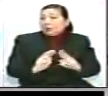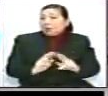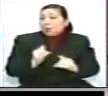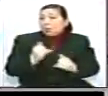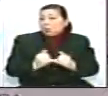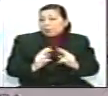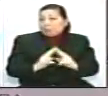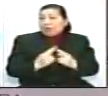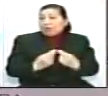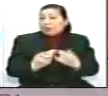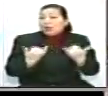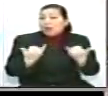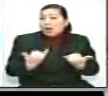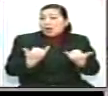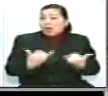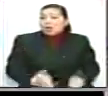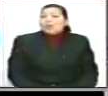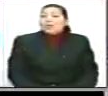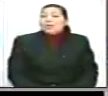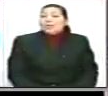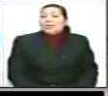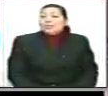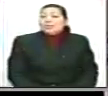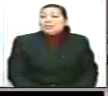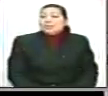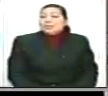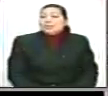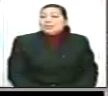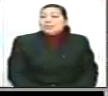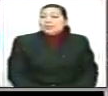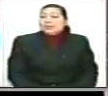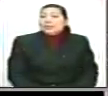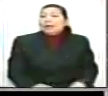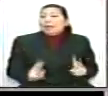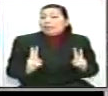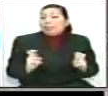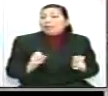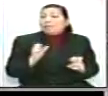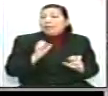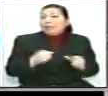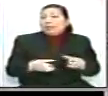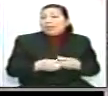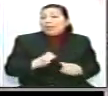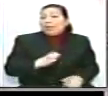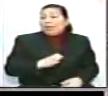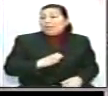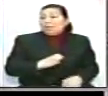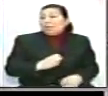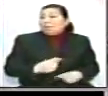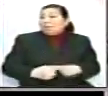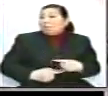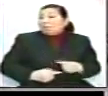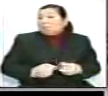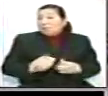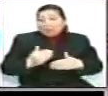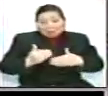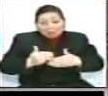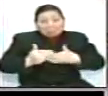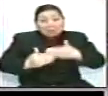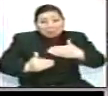de pleno. Ahora esta agenda relacionada a los temas de ética. Y seguramente conforme